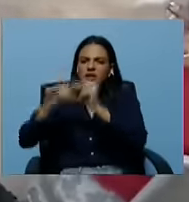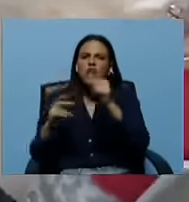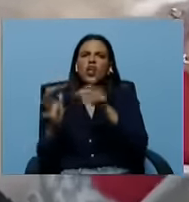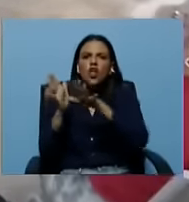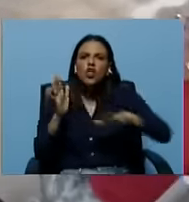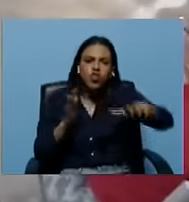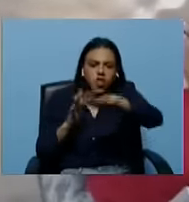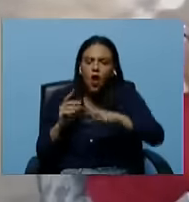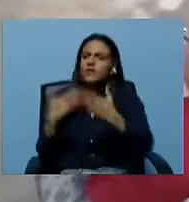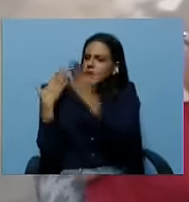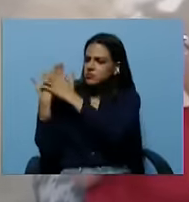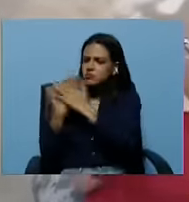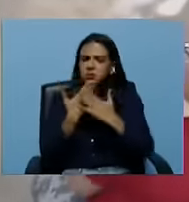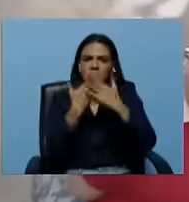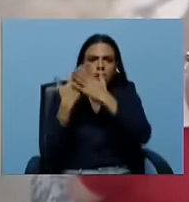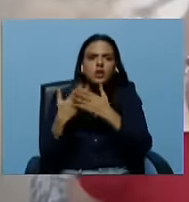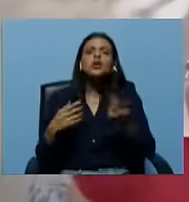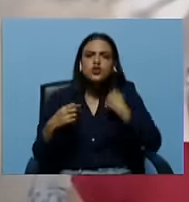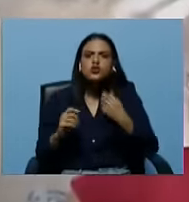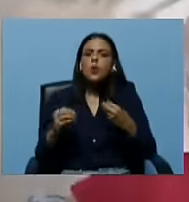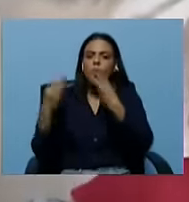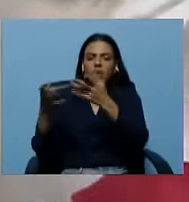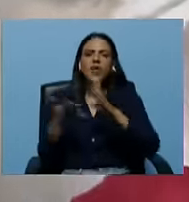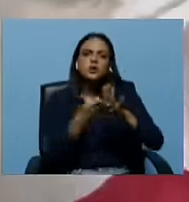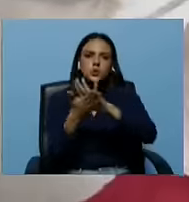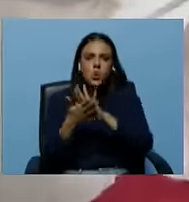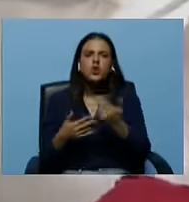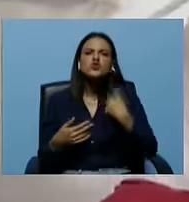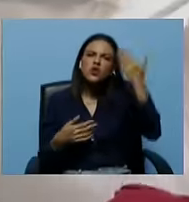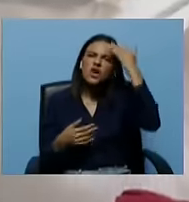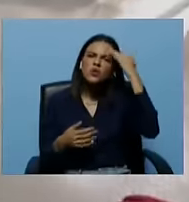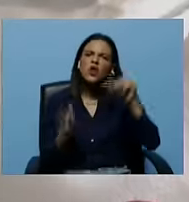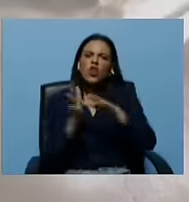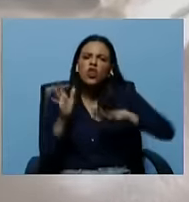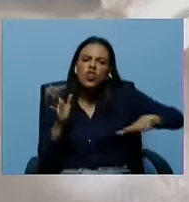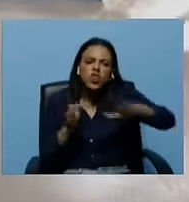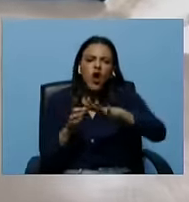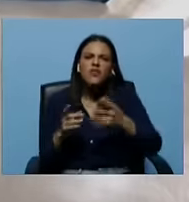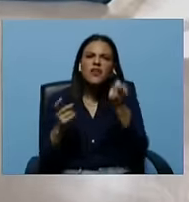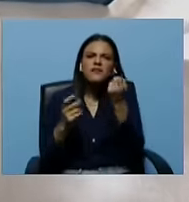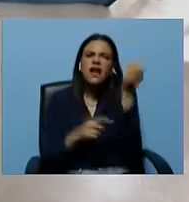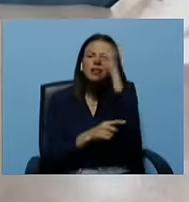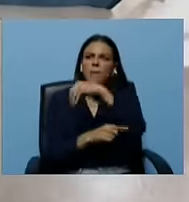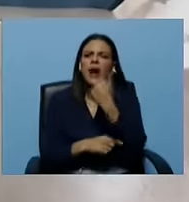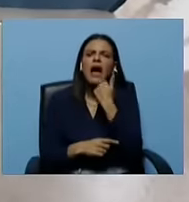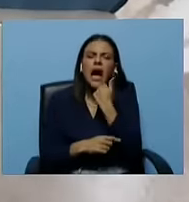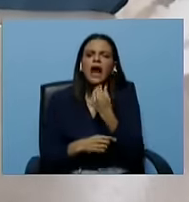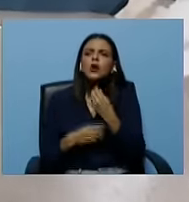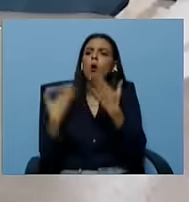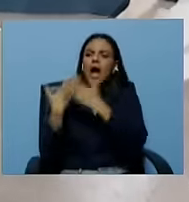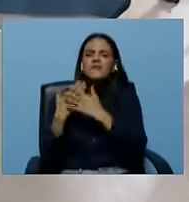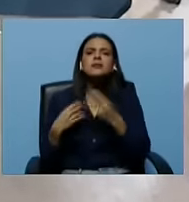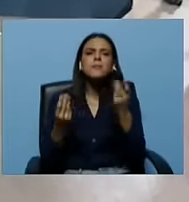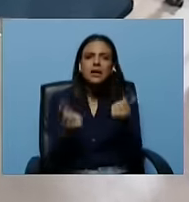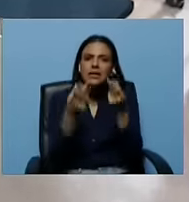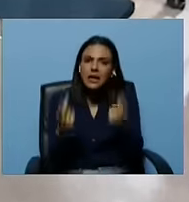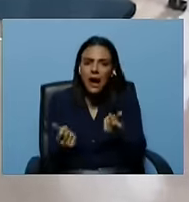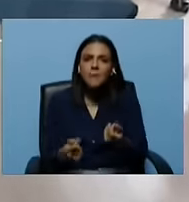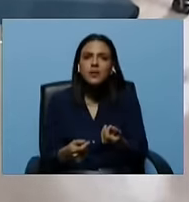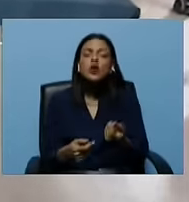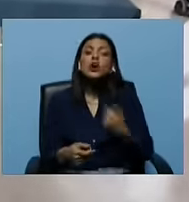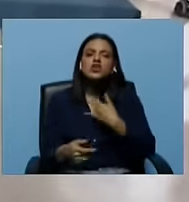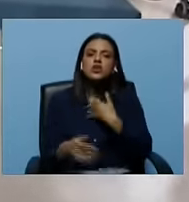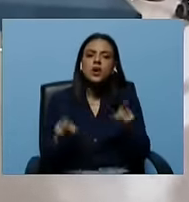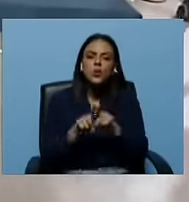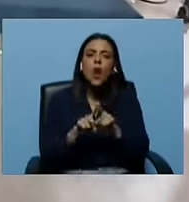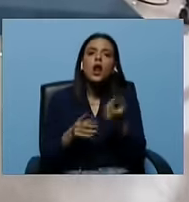de la consulta del 21 de abril. Yo quiero saber dónde pasó eso, que me lo hagan llegar rápido, Ángel, para completarle